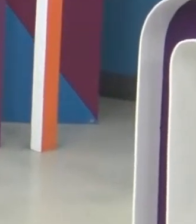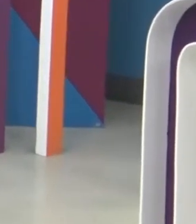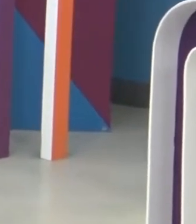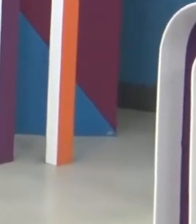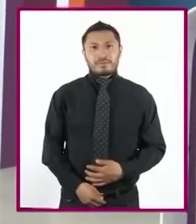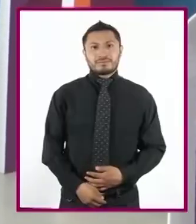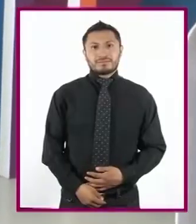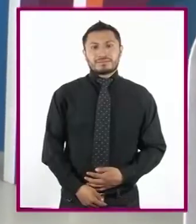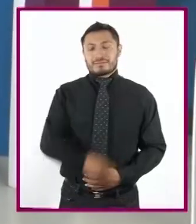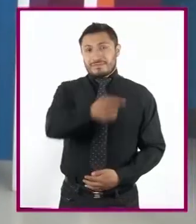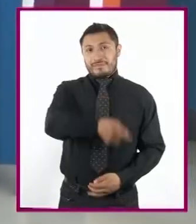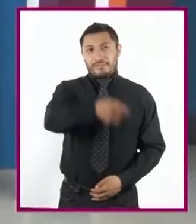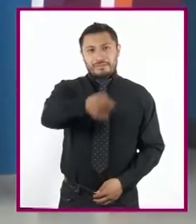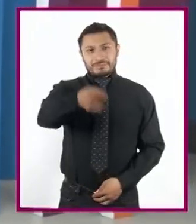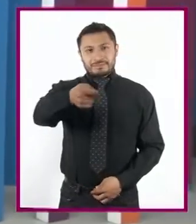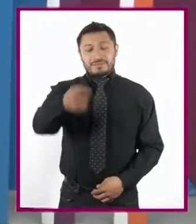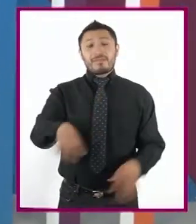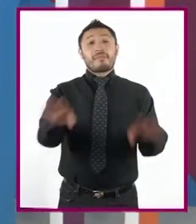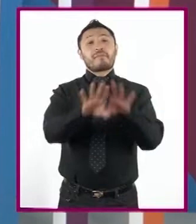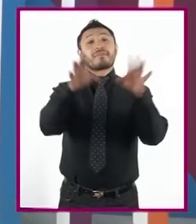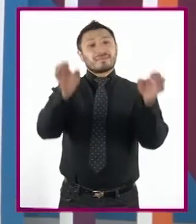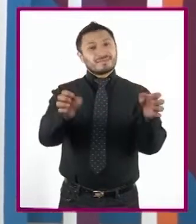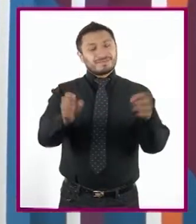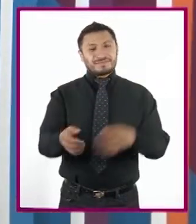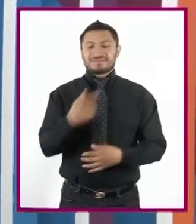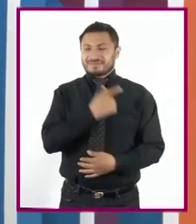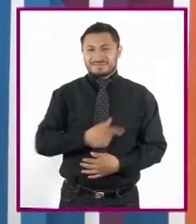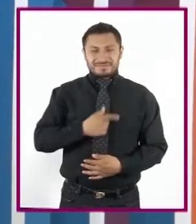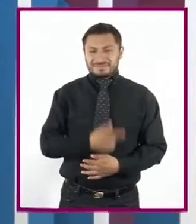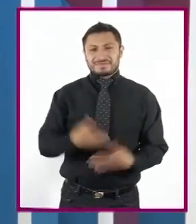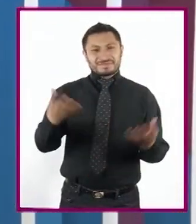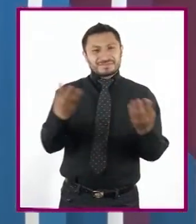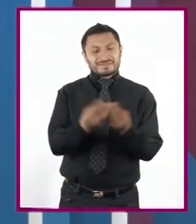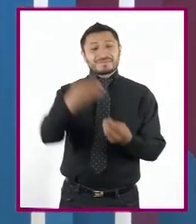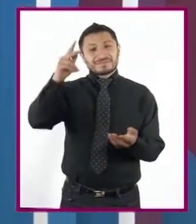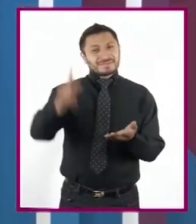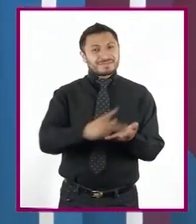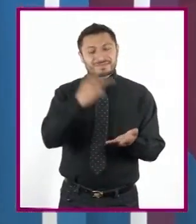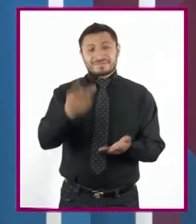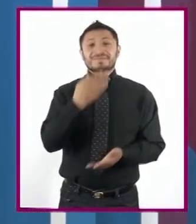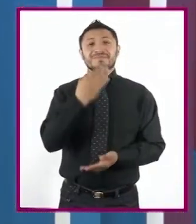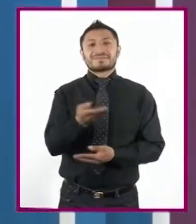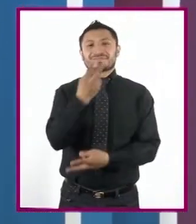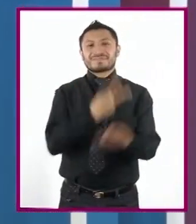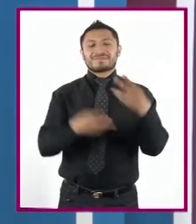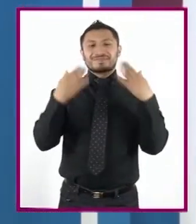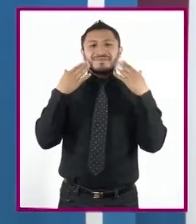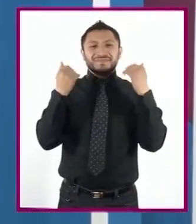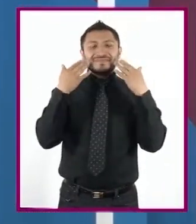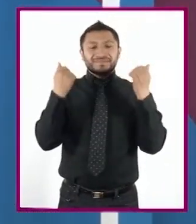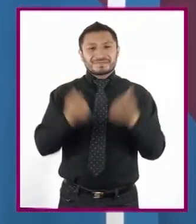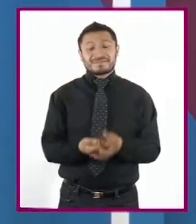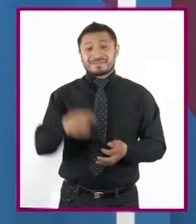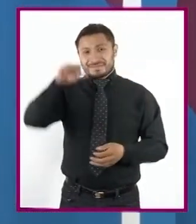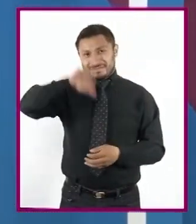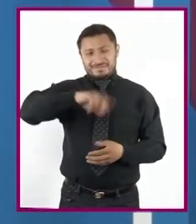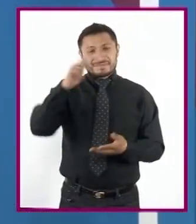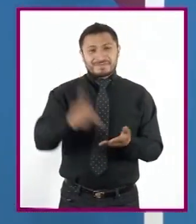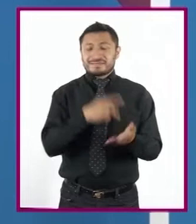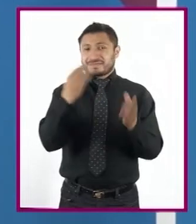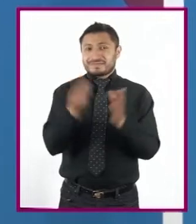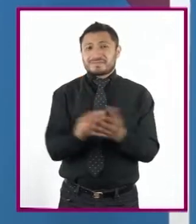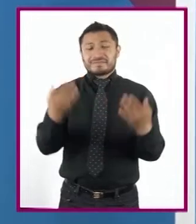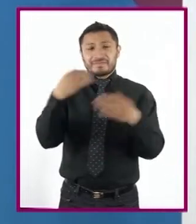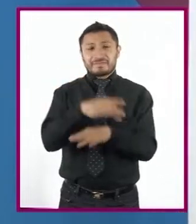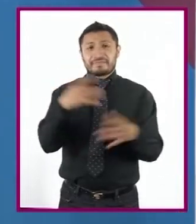Un saludo para todas y todos. ¿Cómo les va? Me da mucho gusto estar con ustedes. Les doy la más cordial bienvenida a esta nueva sesión de la